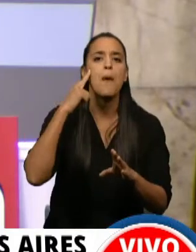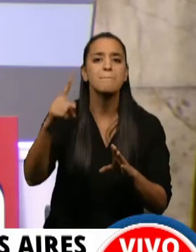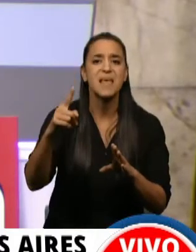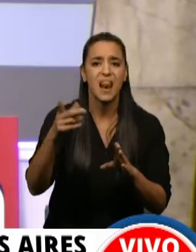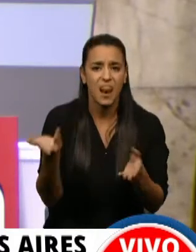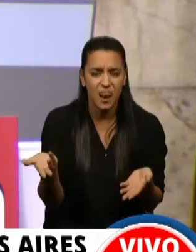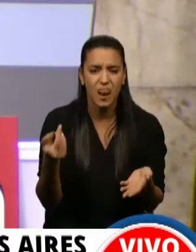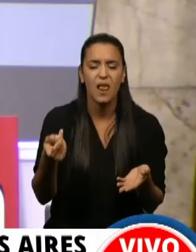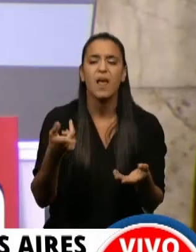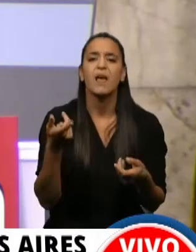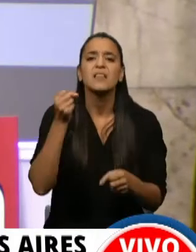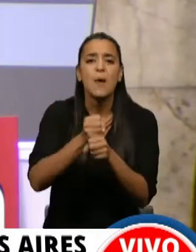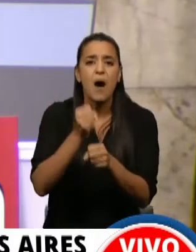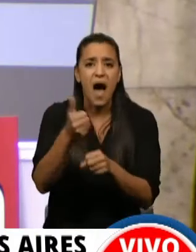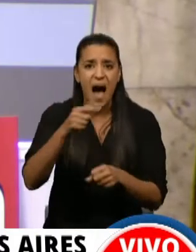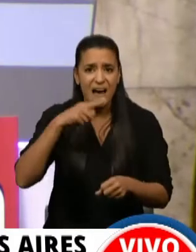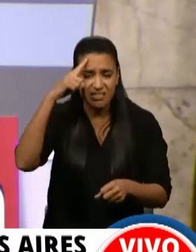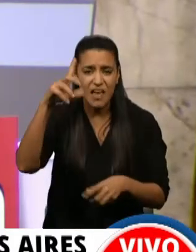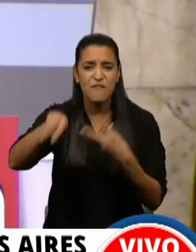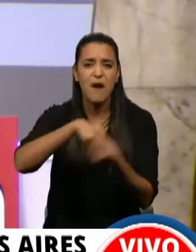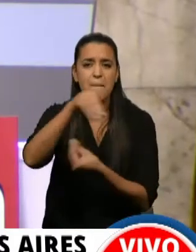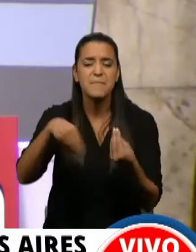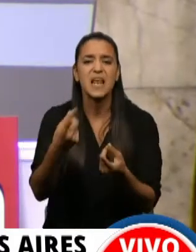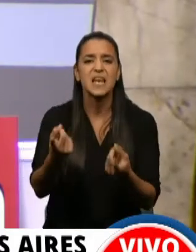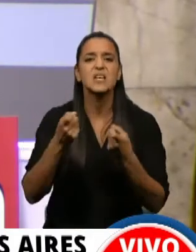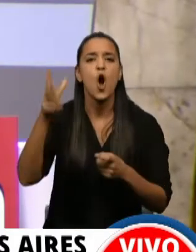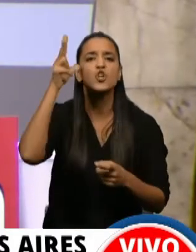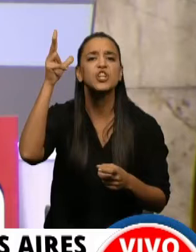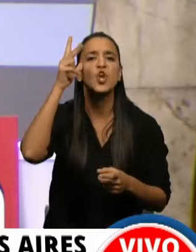Los trabajadores de Atindeca acaban de decir que una familia tipo necesita